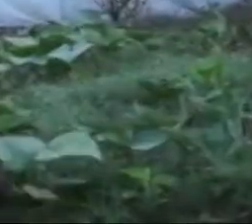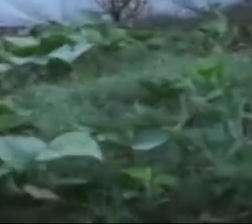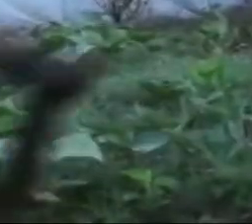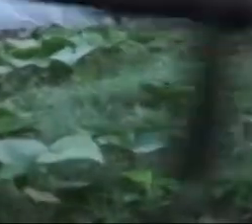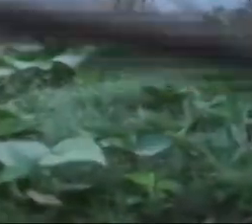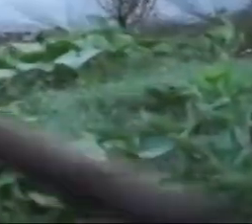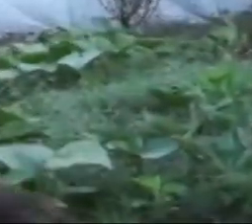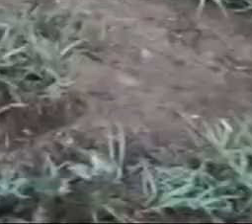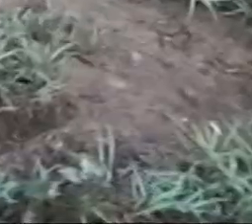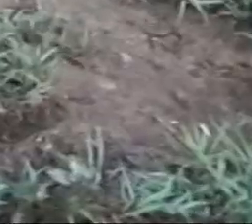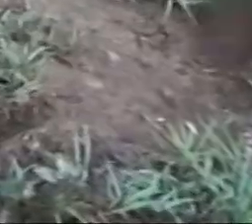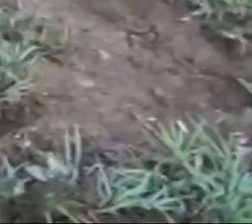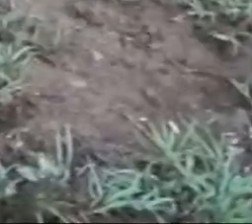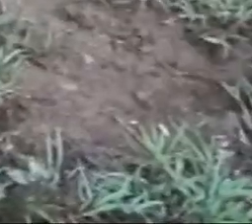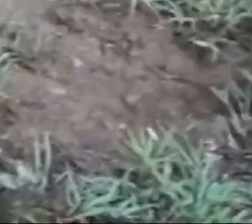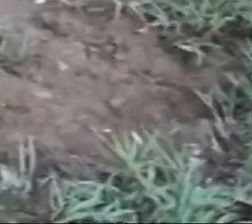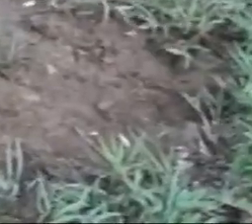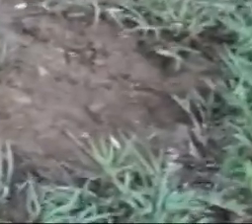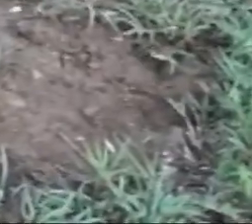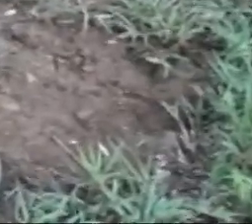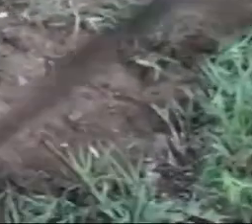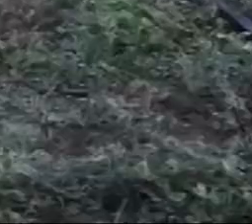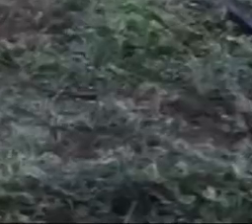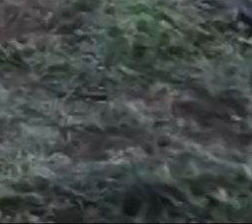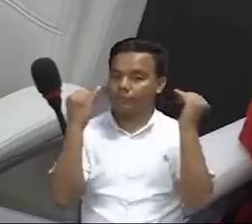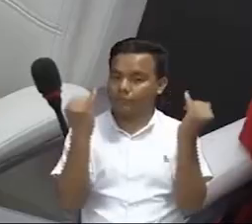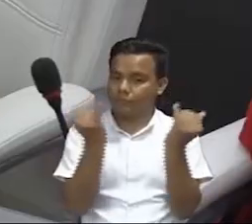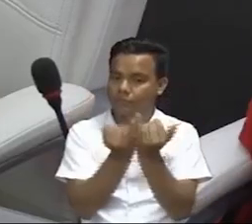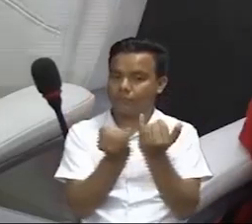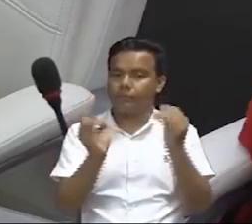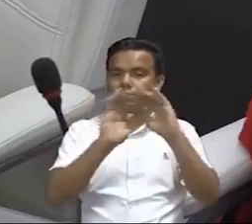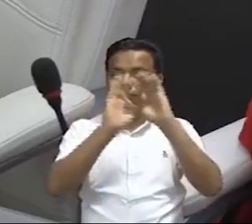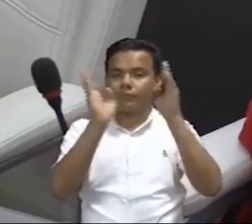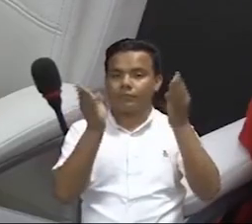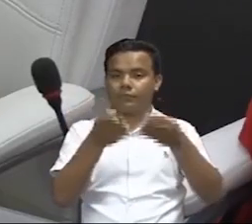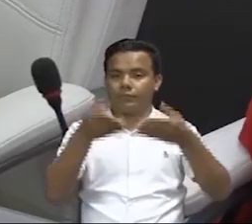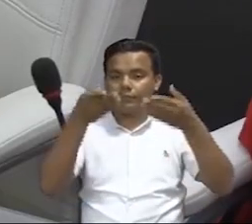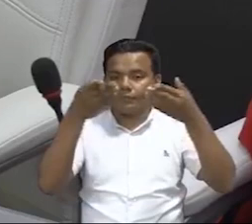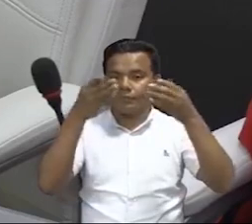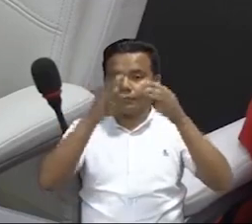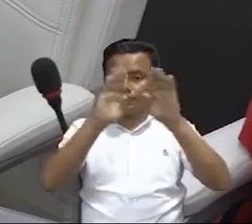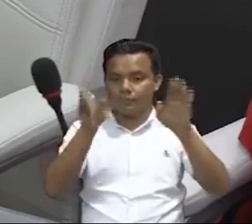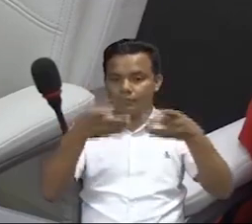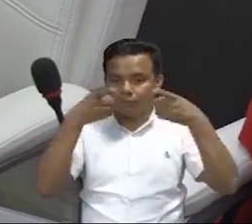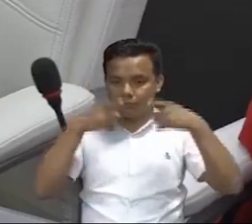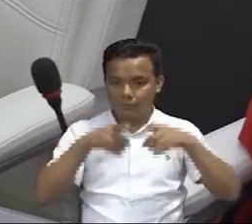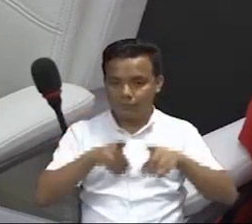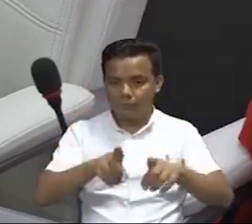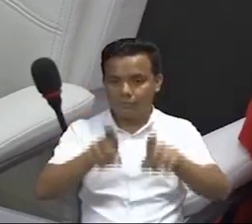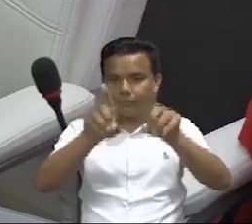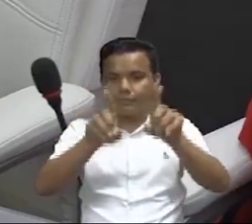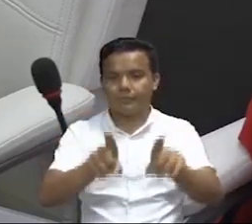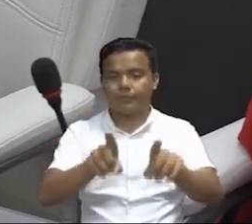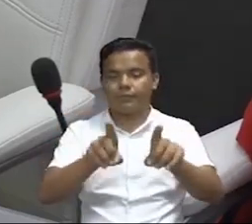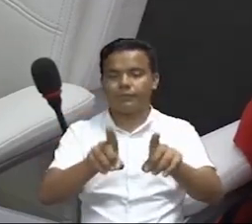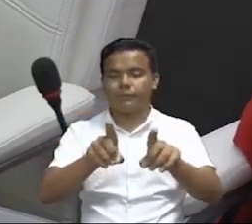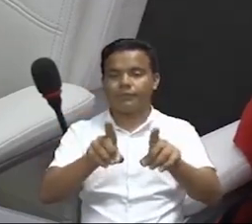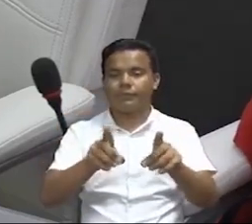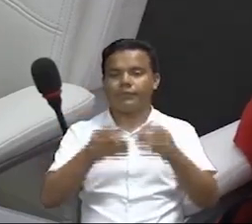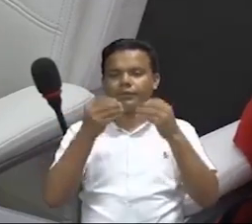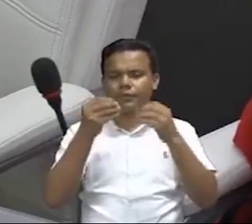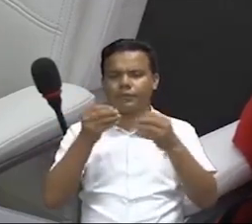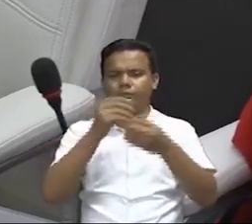al desarrollo agrícola y a la seguridad alimentaria. Mujeres dignas, trabajadoras, protagonistas de